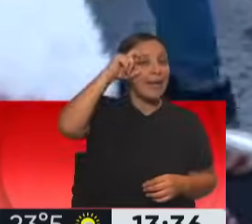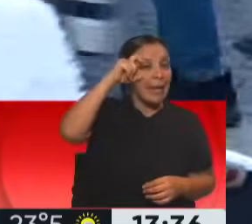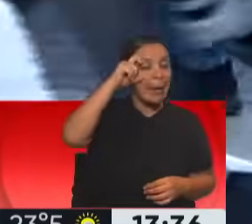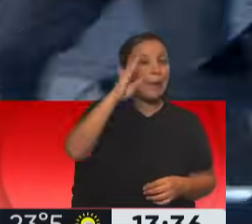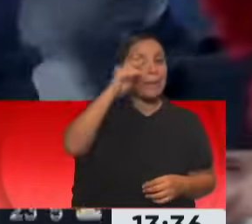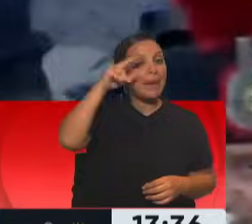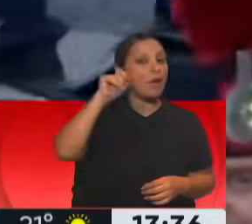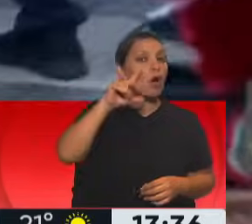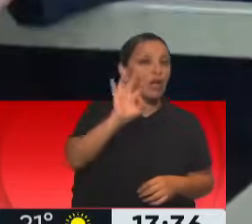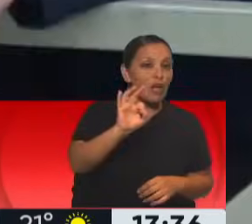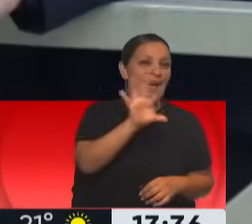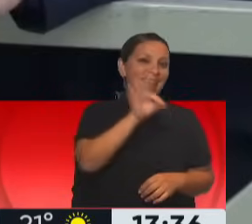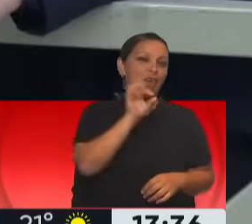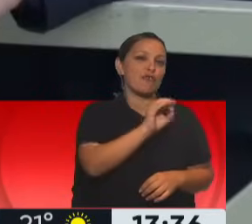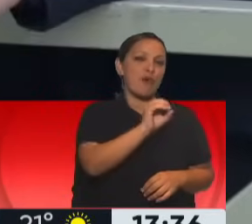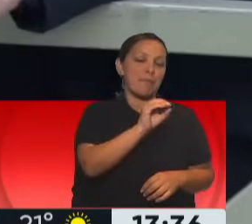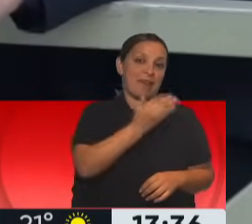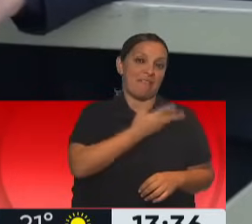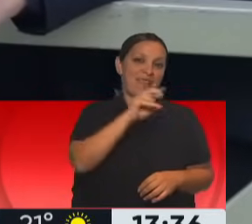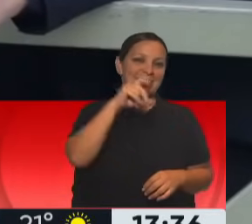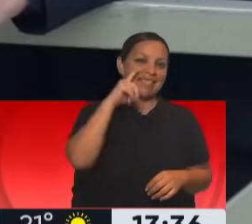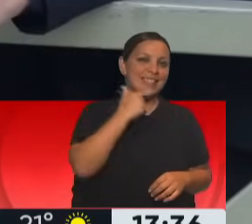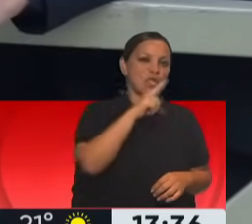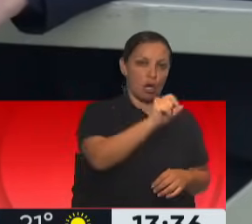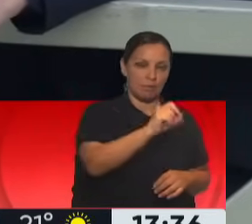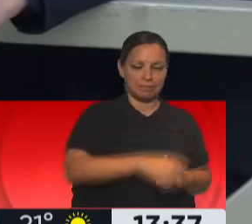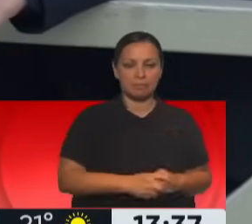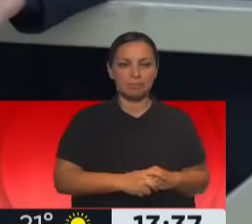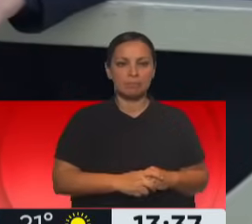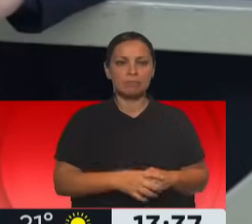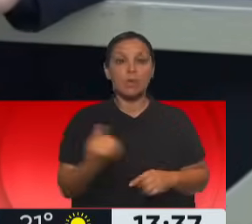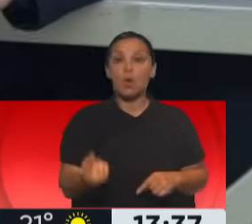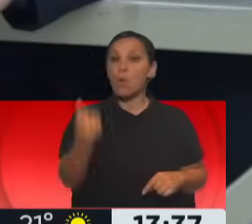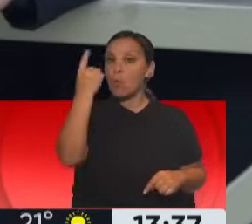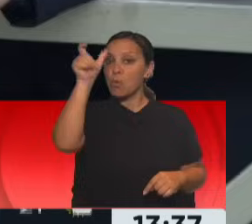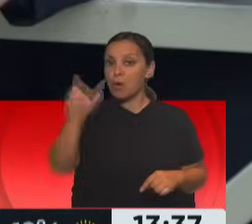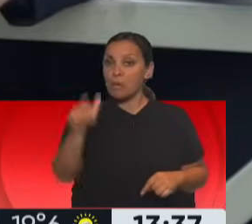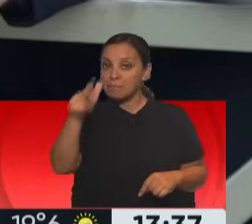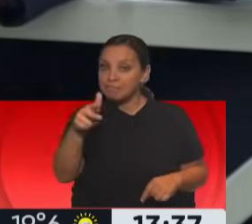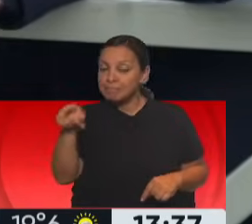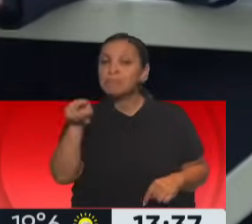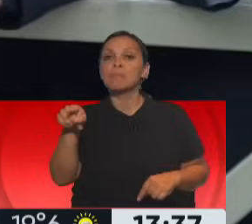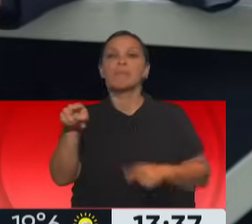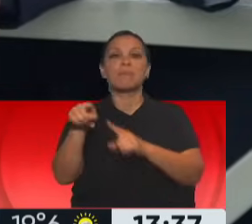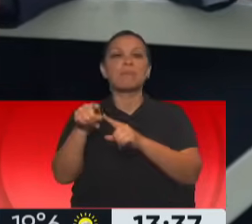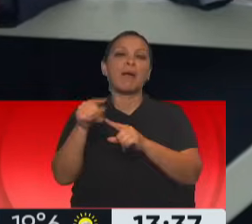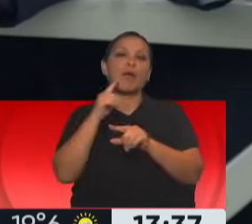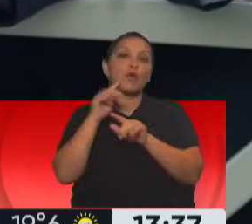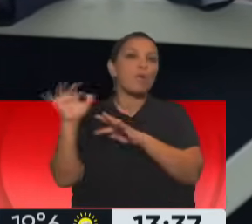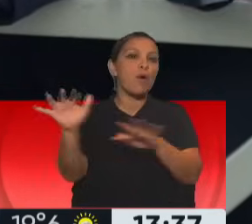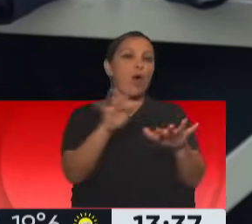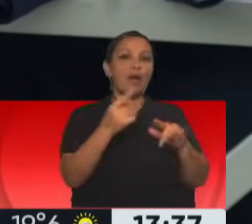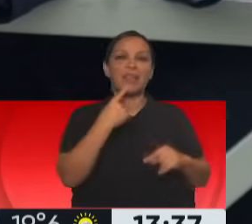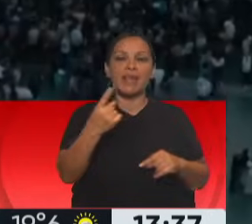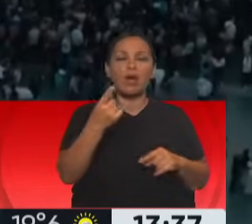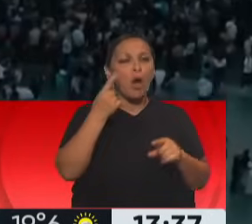Francisco. Exactamente. Bueno, en el caso, el único que trascendió, que el nombre de los candidatos favoritos, que